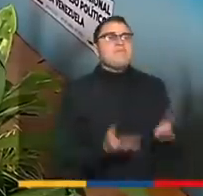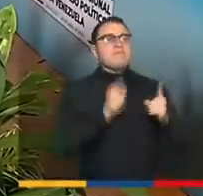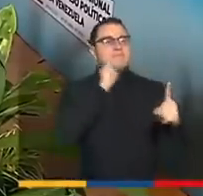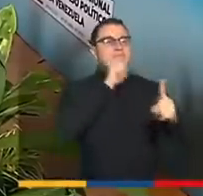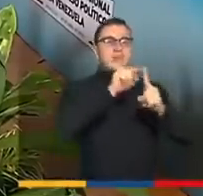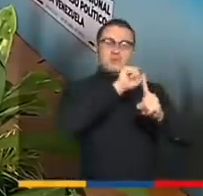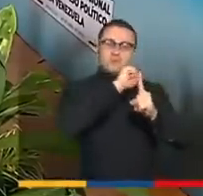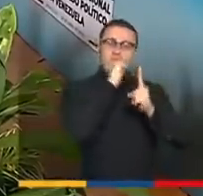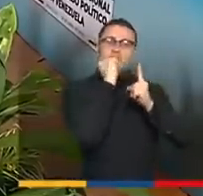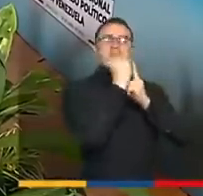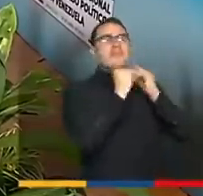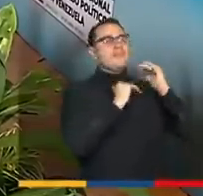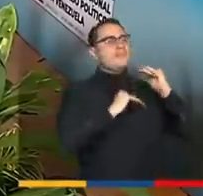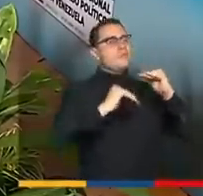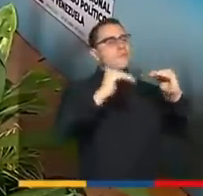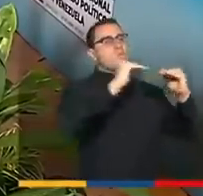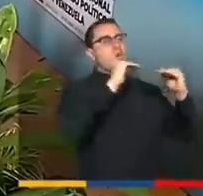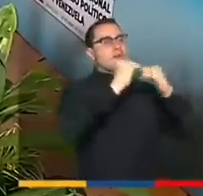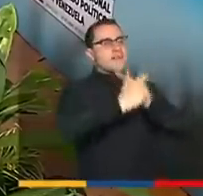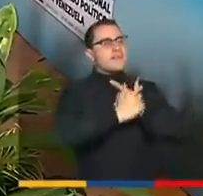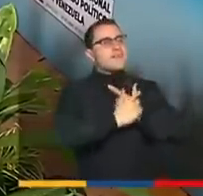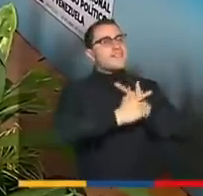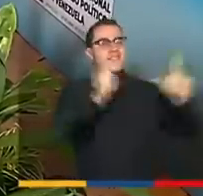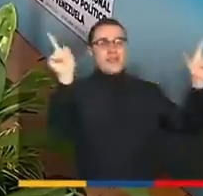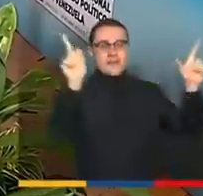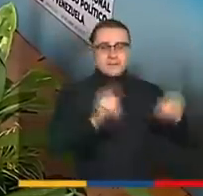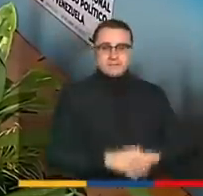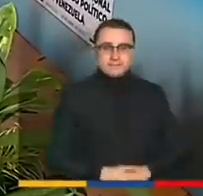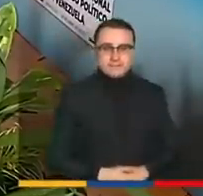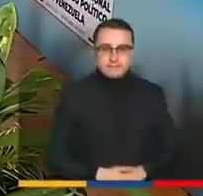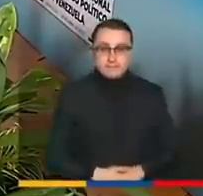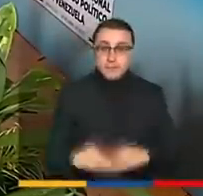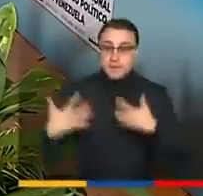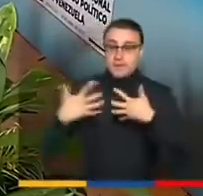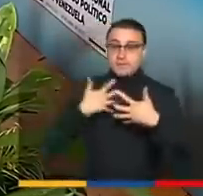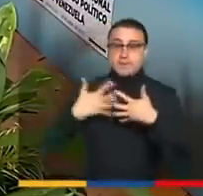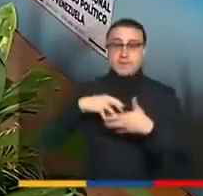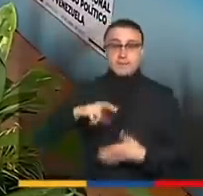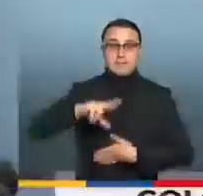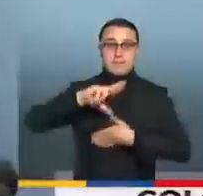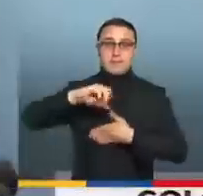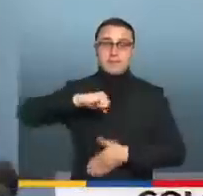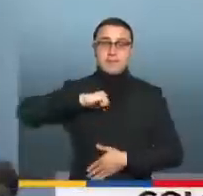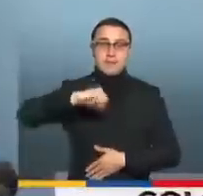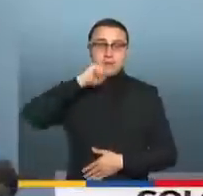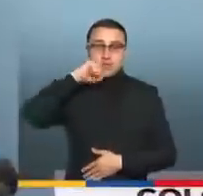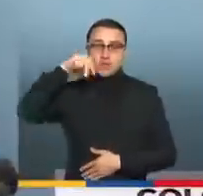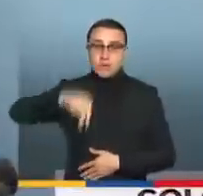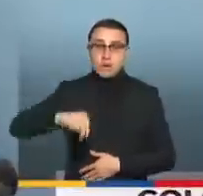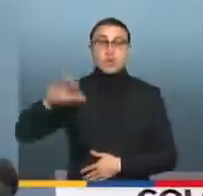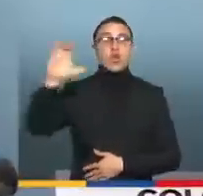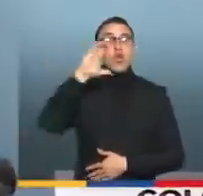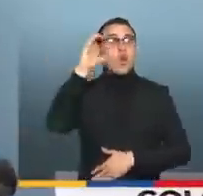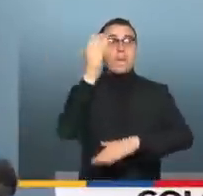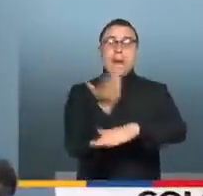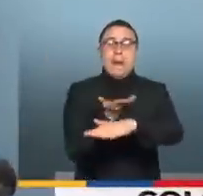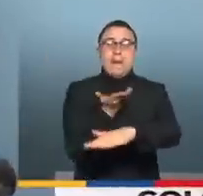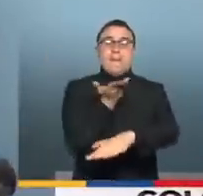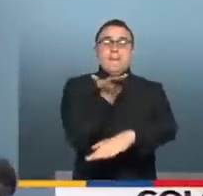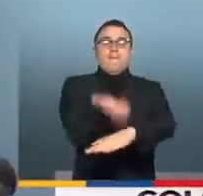libre. El sistema interamericano de derechos humanos es la propuesta colombiana, es